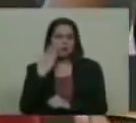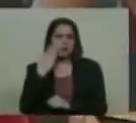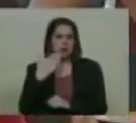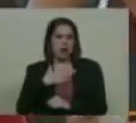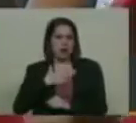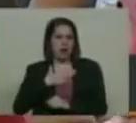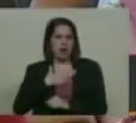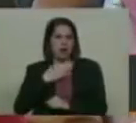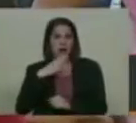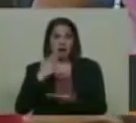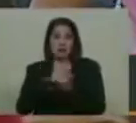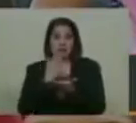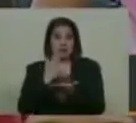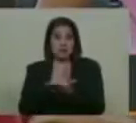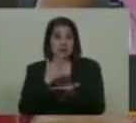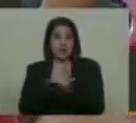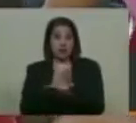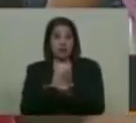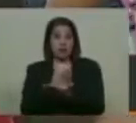siempre,